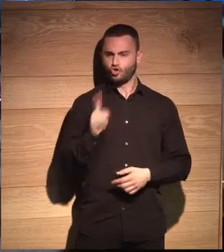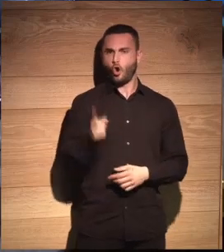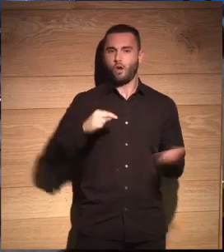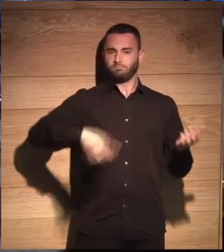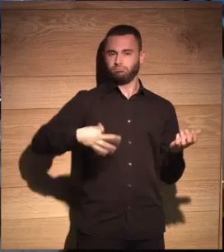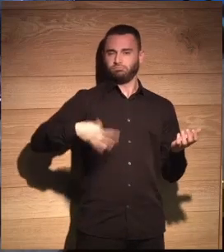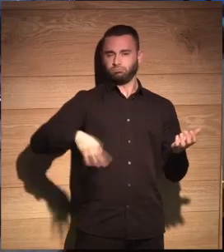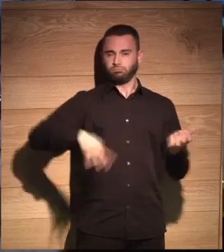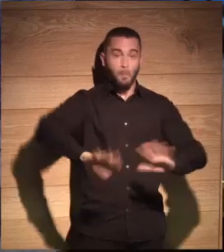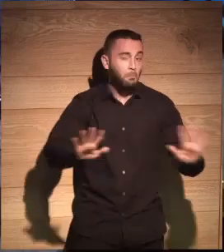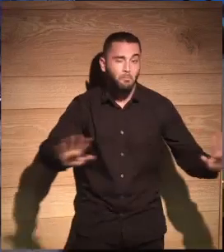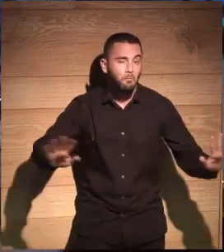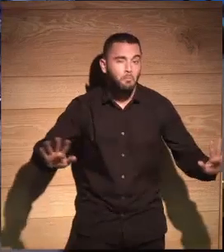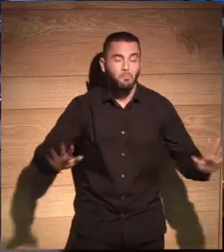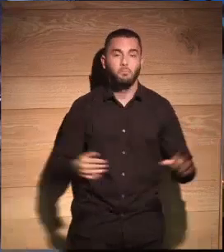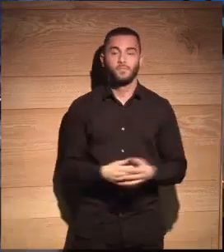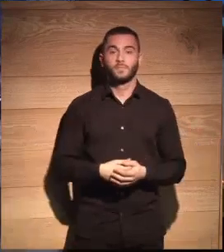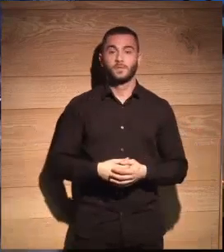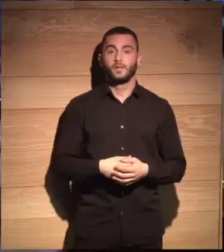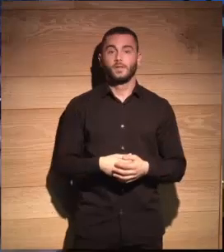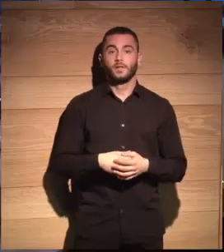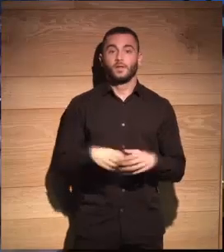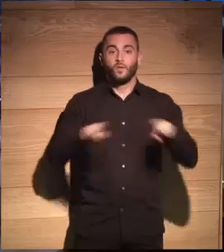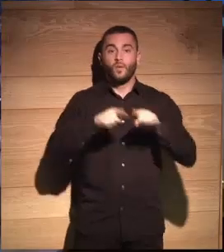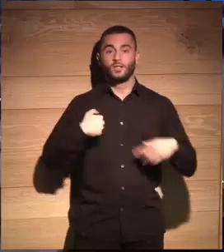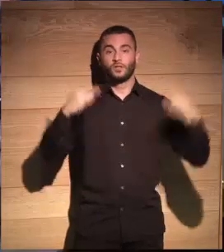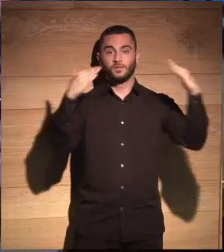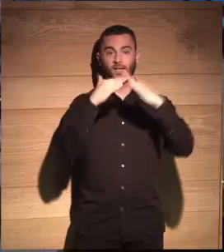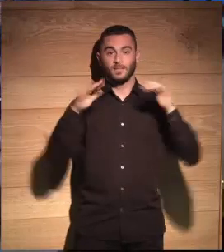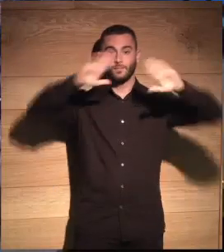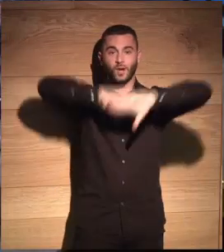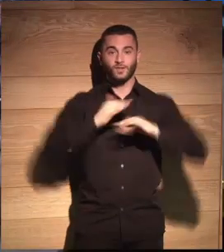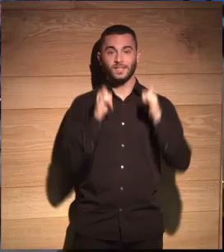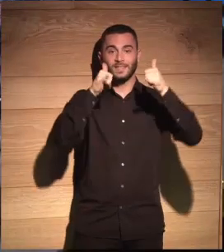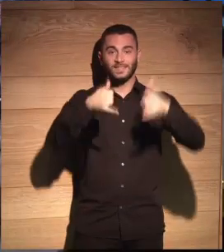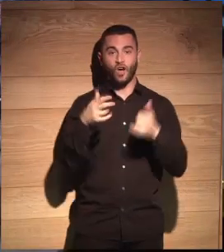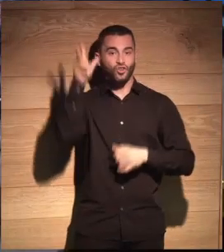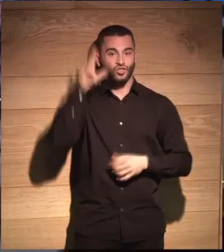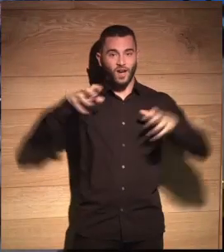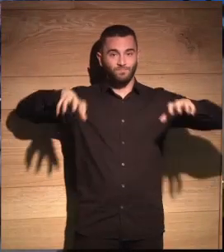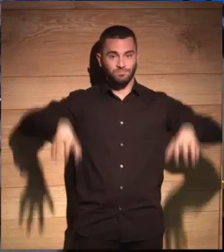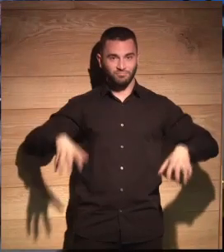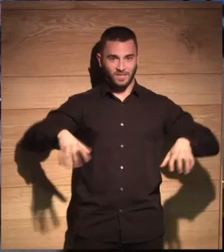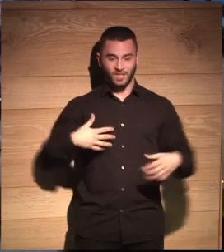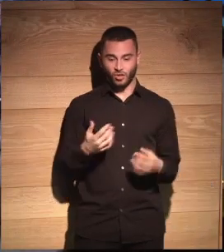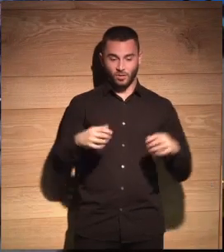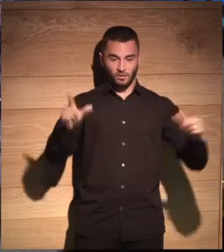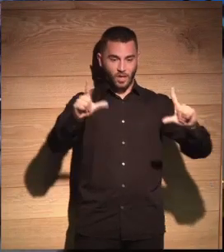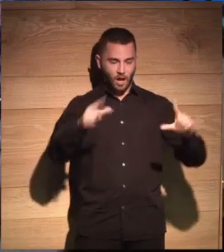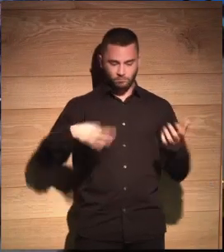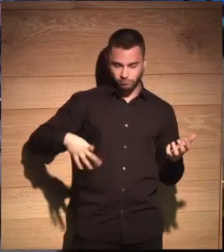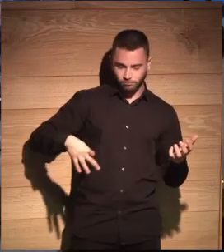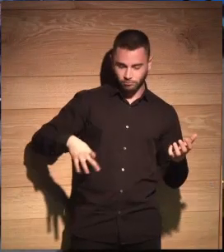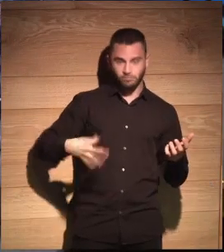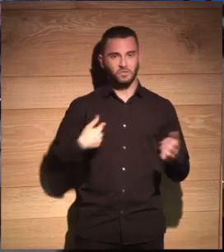Es de tocar un poco como cuando llego ahora a casa por las noches y tal y me siento así en el sofá y me pongo a ver la tele y a tocar un poquito así relajado y pensaba